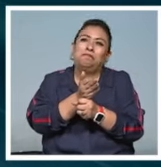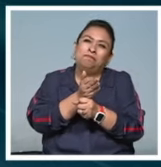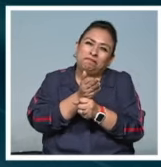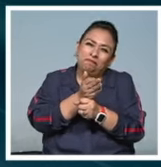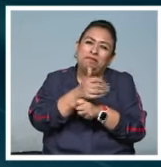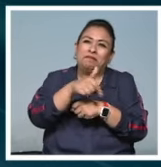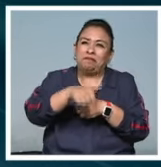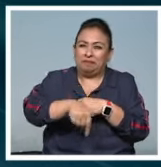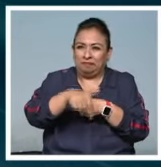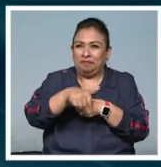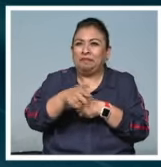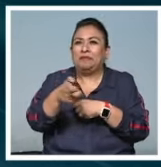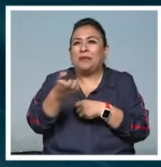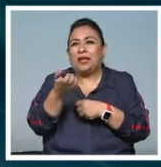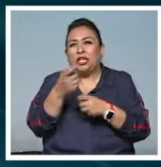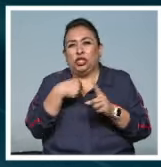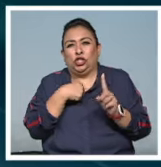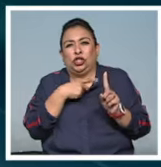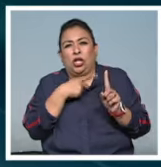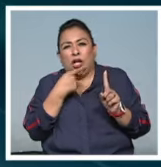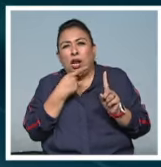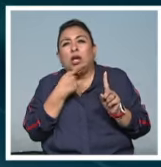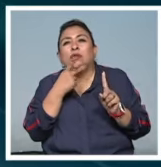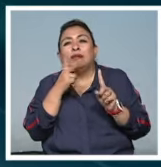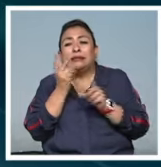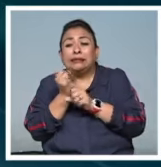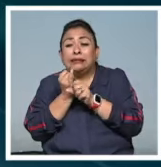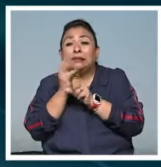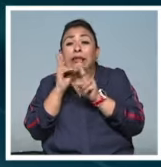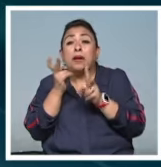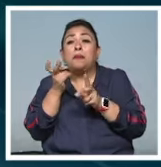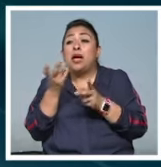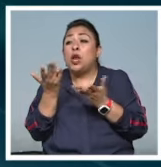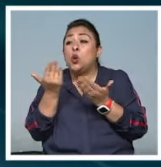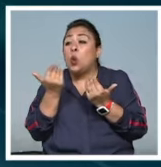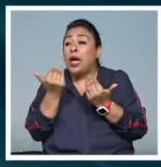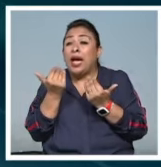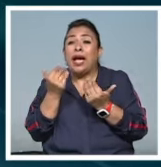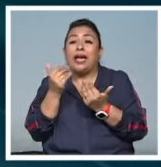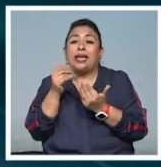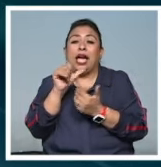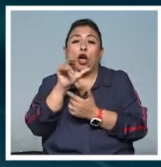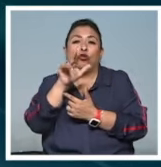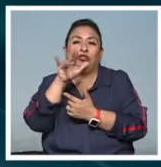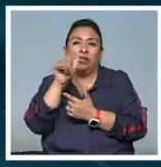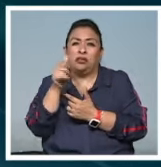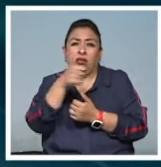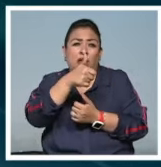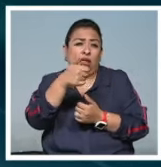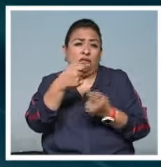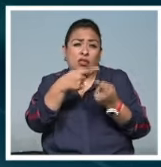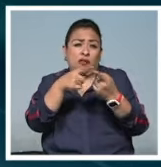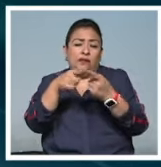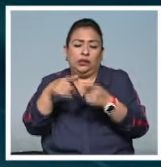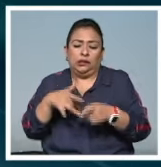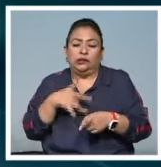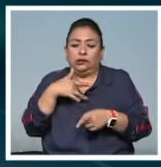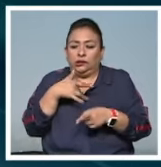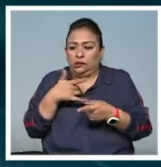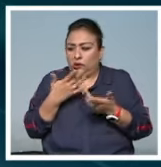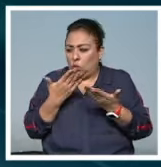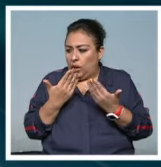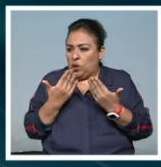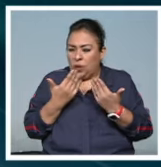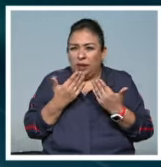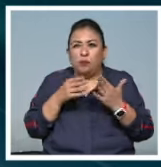En este caso, este monólogo explora la ausencia. Cada quien lo vivirá de manera distinta, todos hemos experimentado la ausencia.